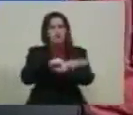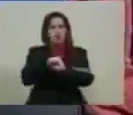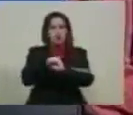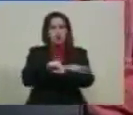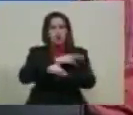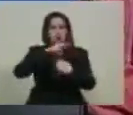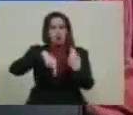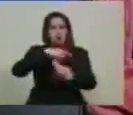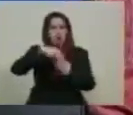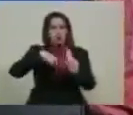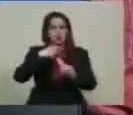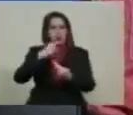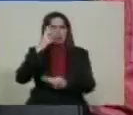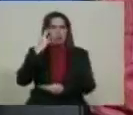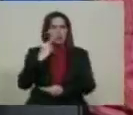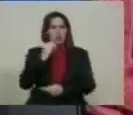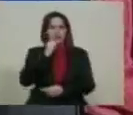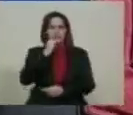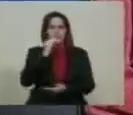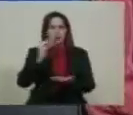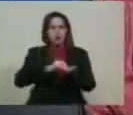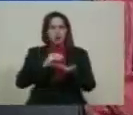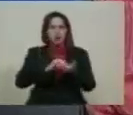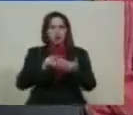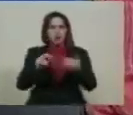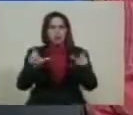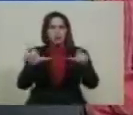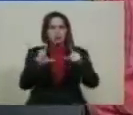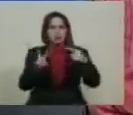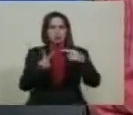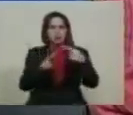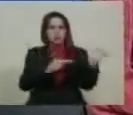de la revolución bolivariana. Con esta información devolvemos el pase a los estudios. Adelante.